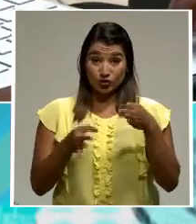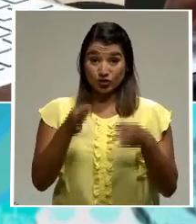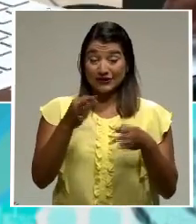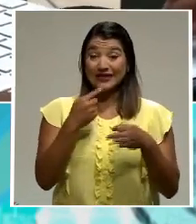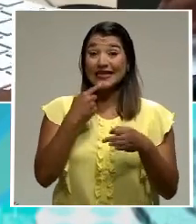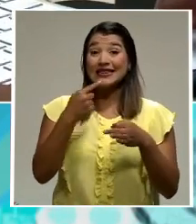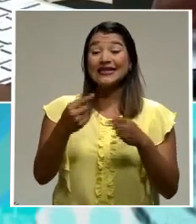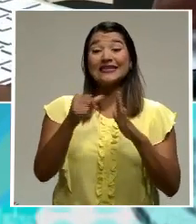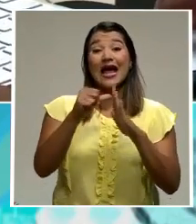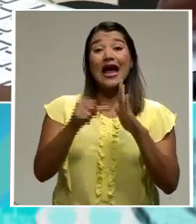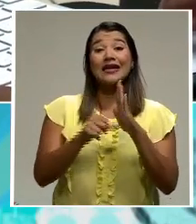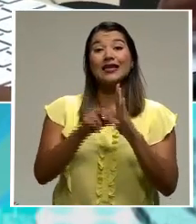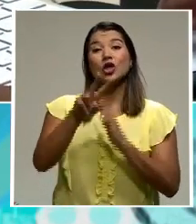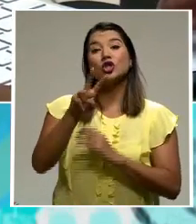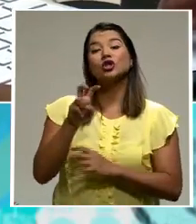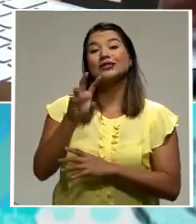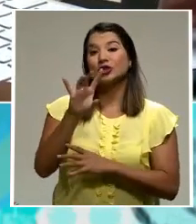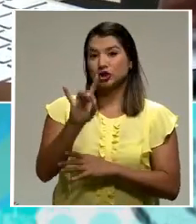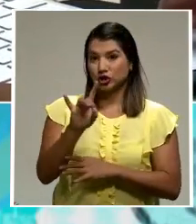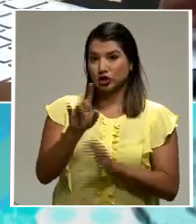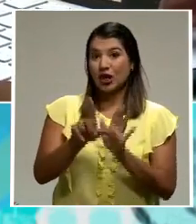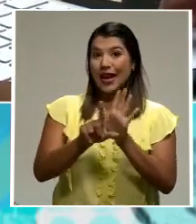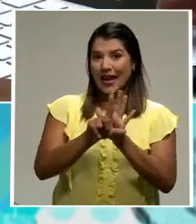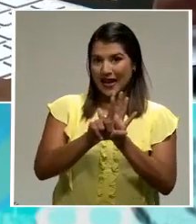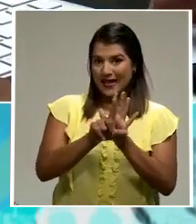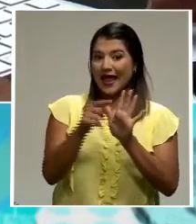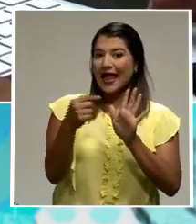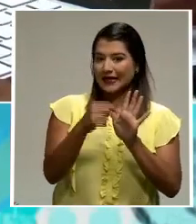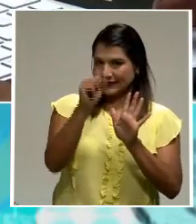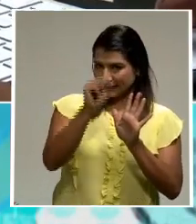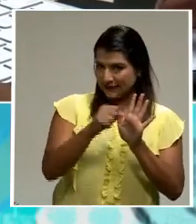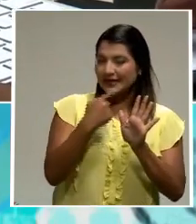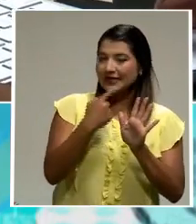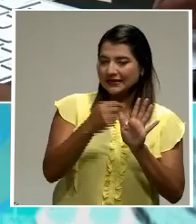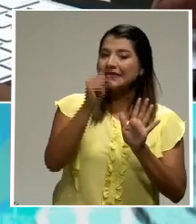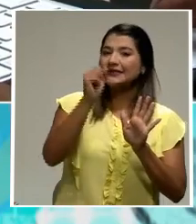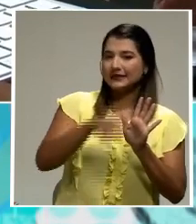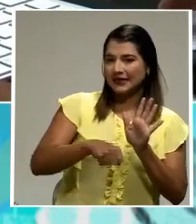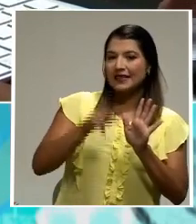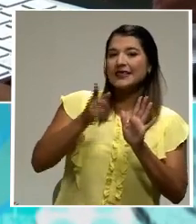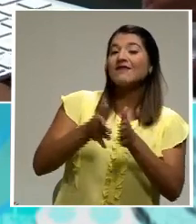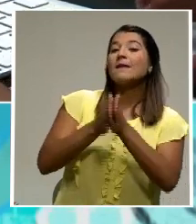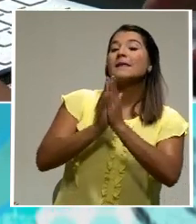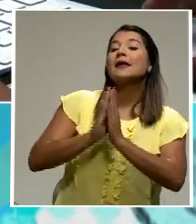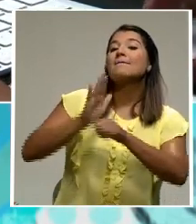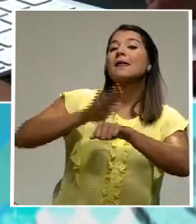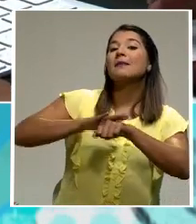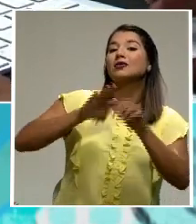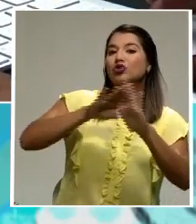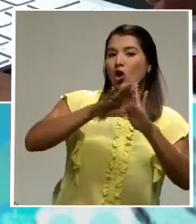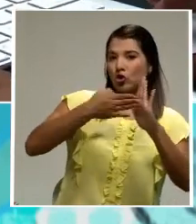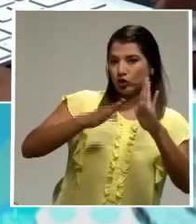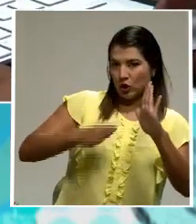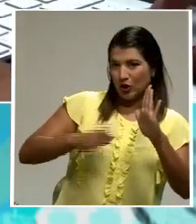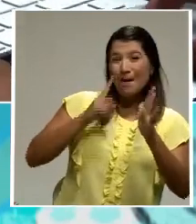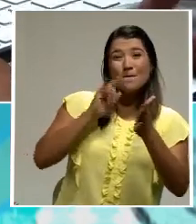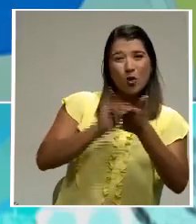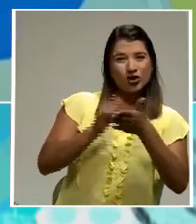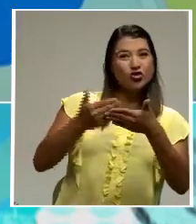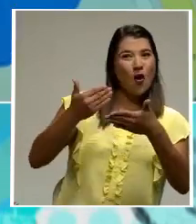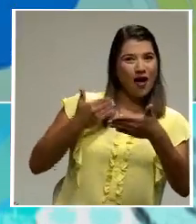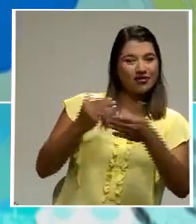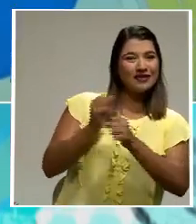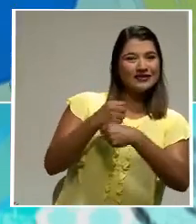numeral 208 de la misma ley sí se faculta la consulta en la Contraloría General de la República y fue la que hicieron